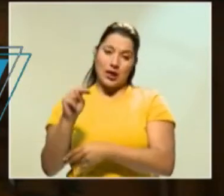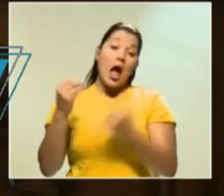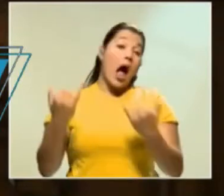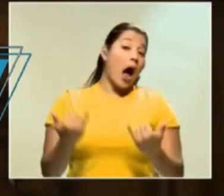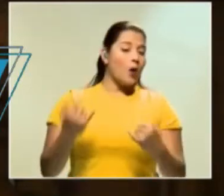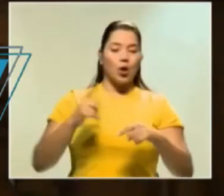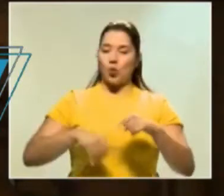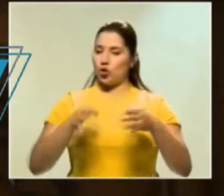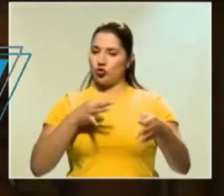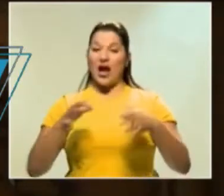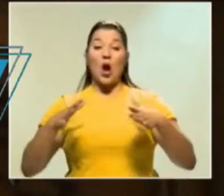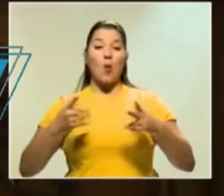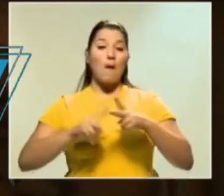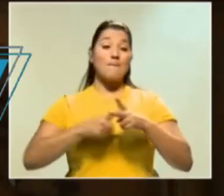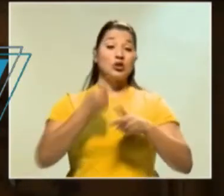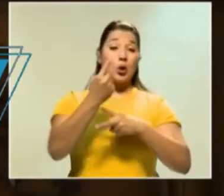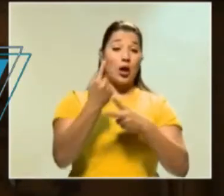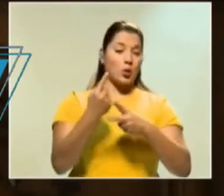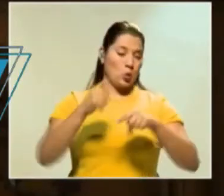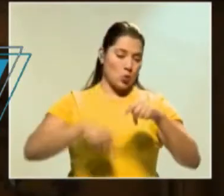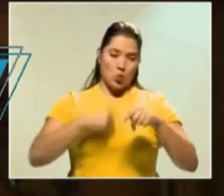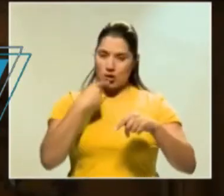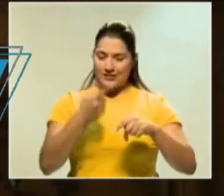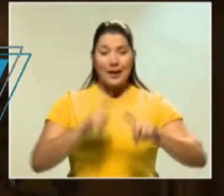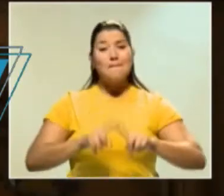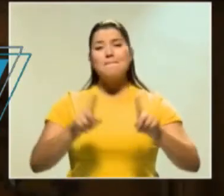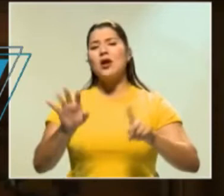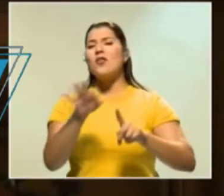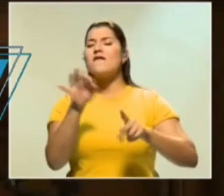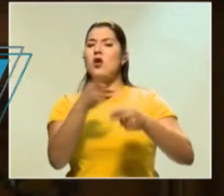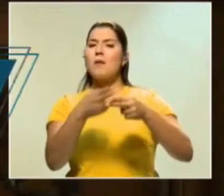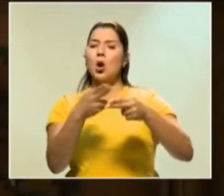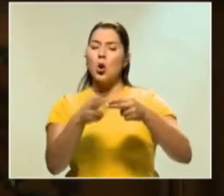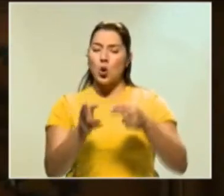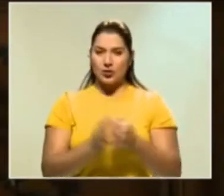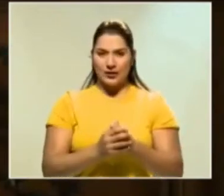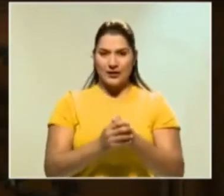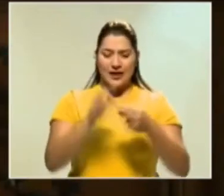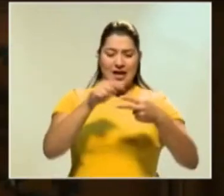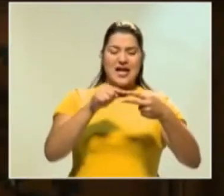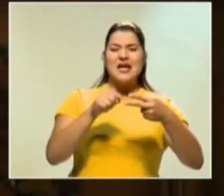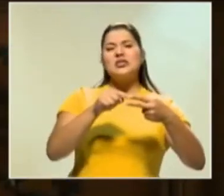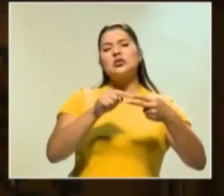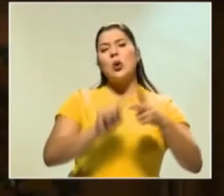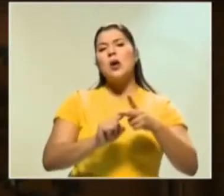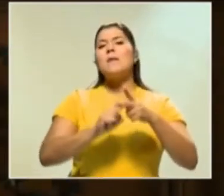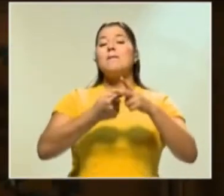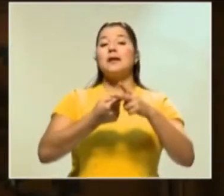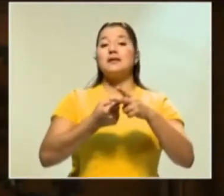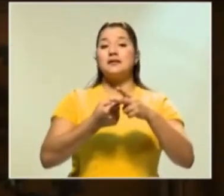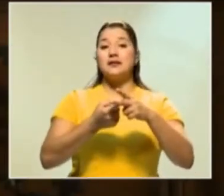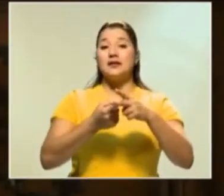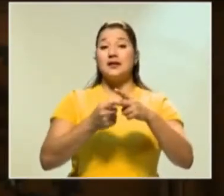pero para decirlo muy brevemente, que se anida en un conflicto familiar a la muerte